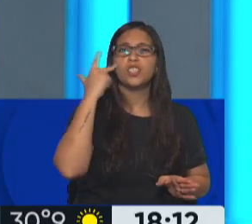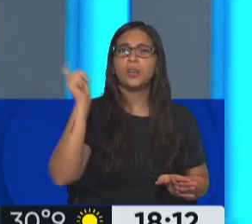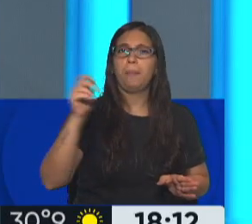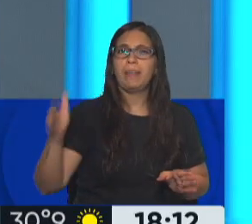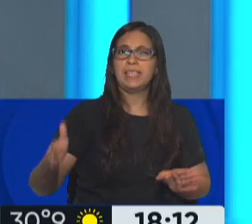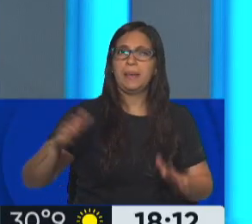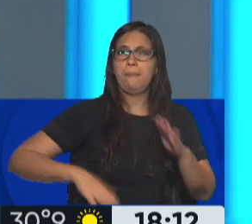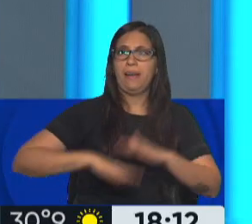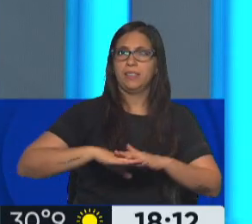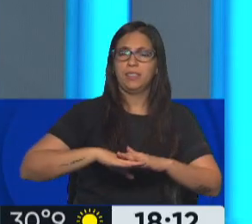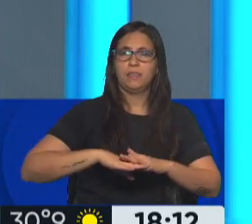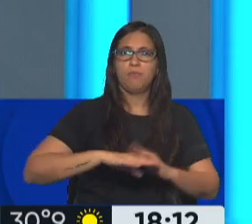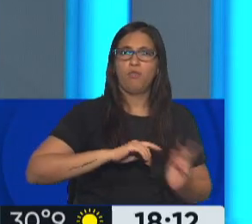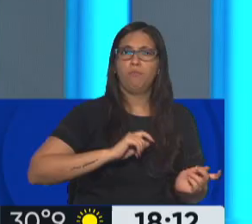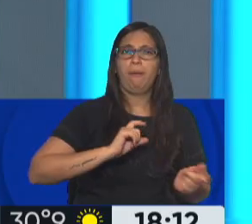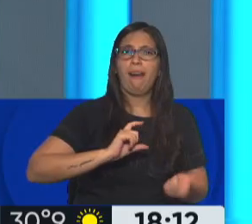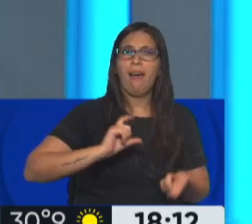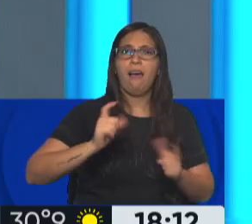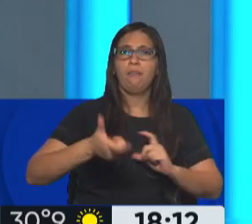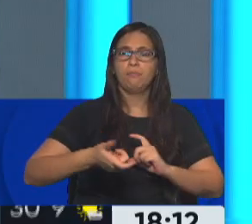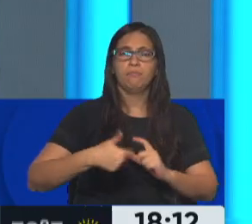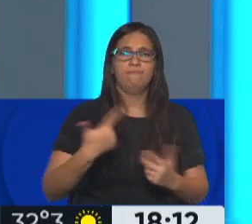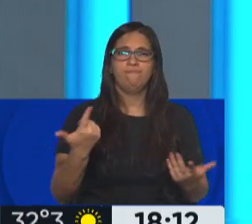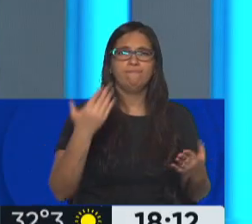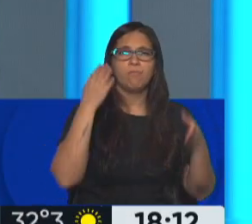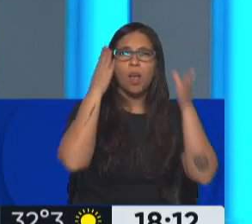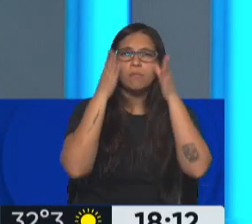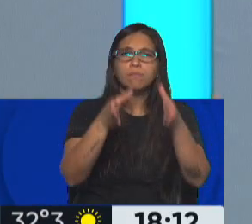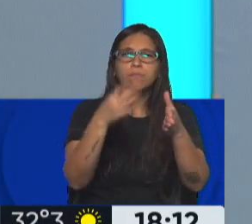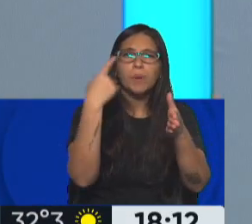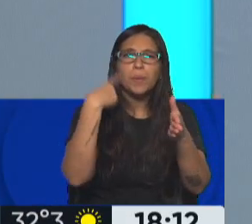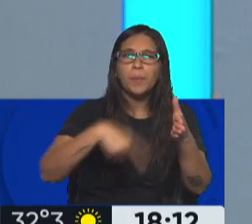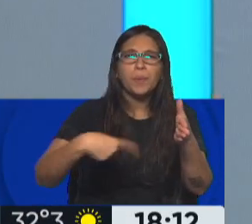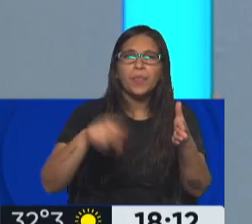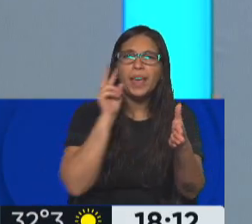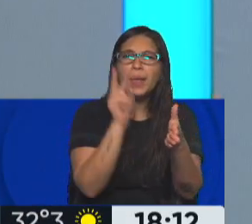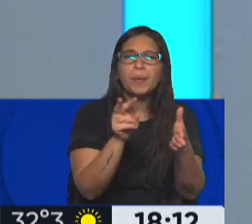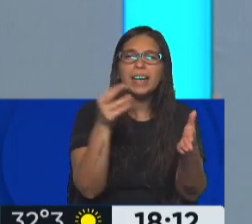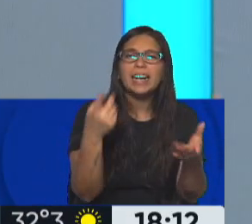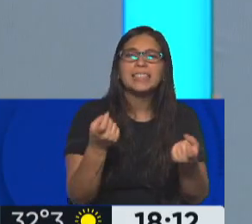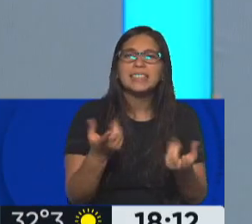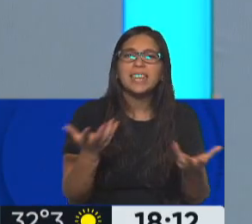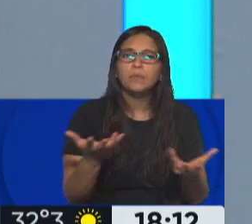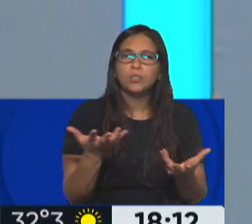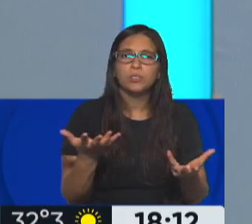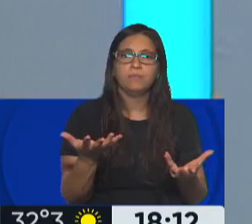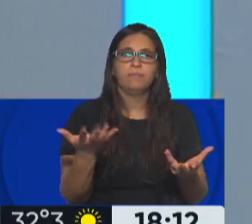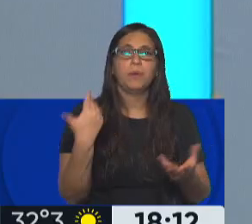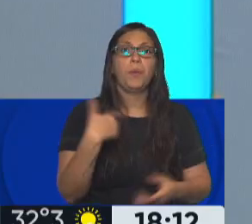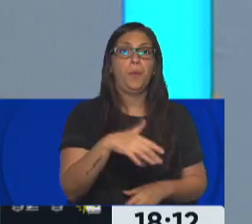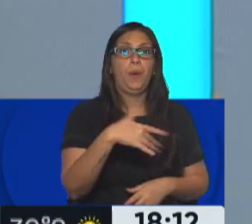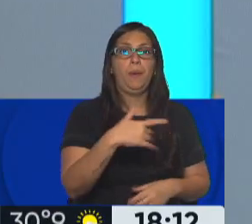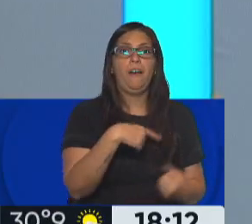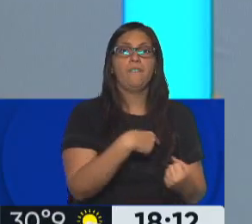habría que poner el foco, digamos, para ver qué puede llegar a pasar en ese sentido? Me parece que primero en la mesa de negociación que se va a armar entre todas las fuerzas